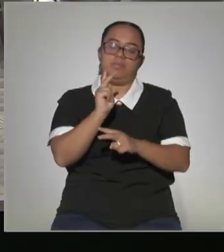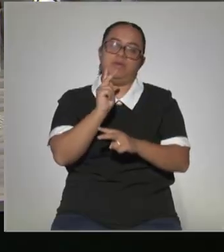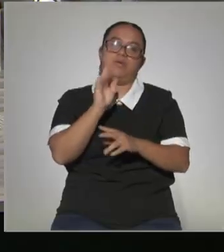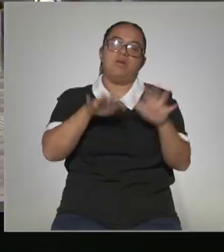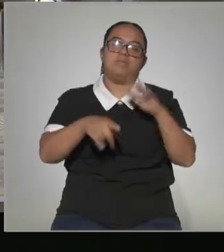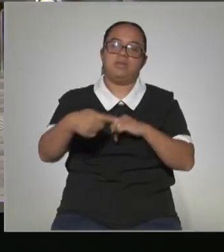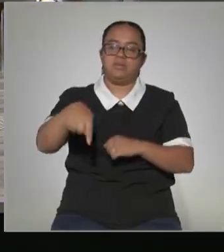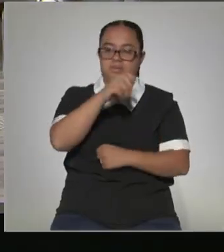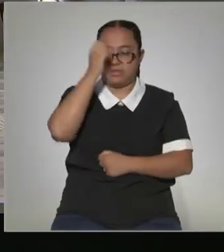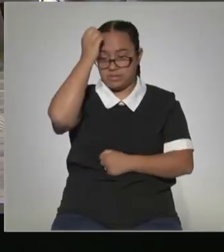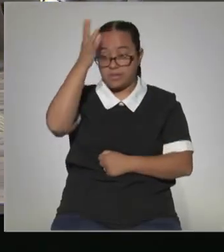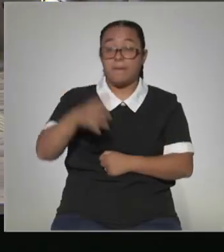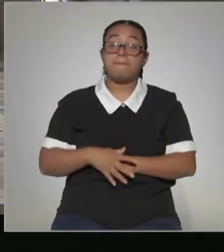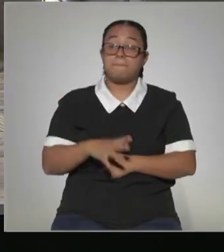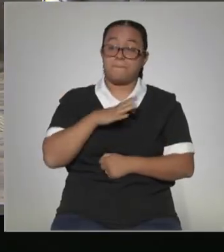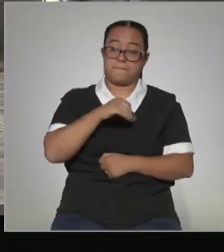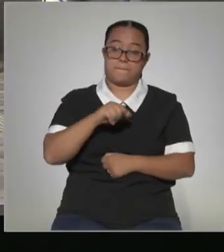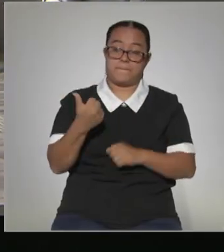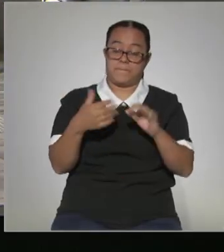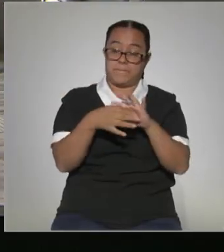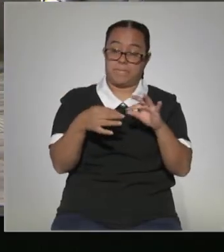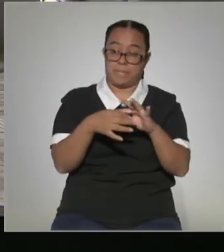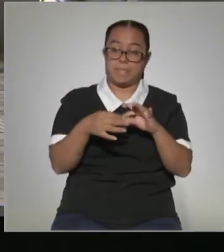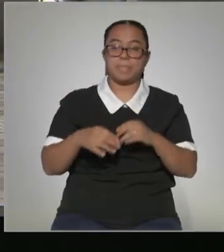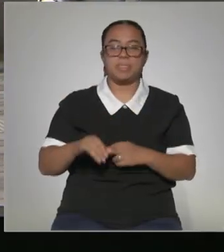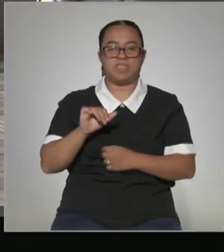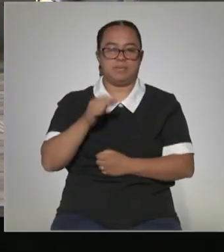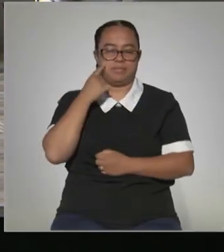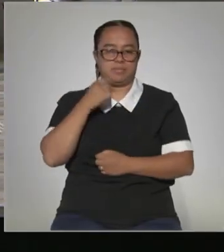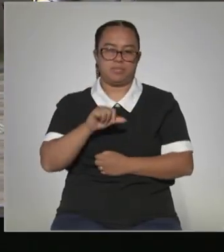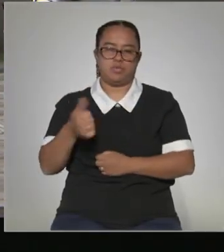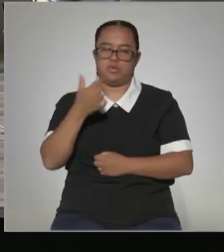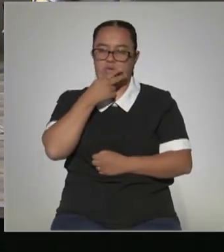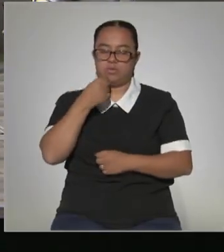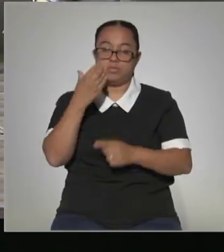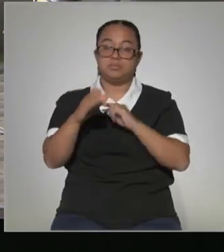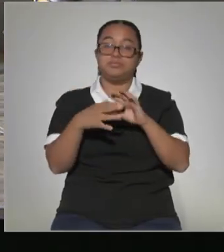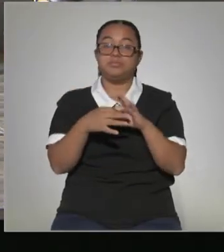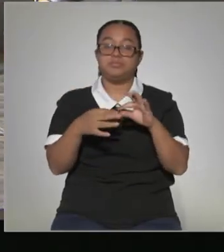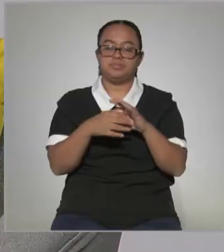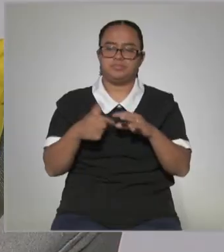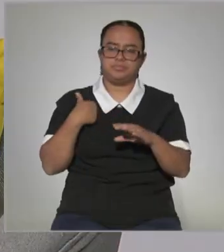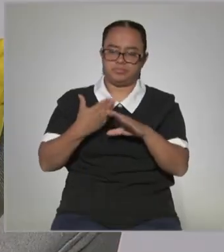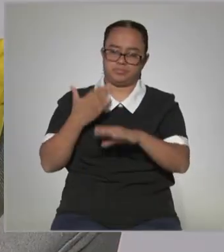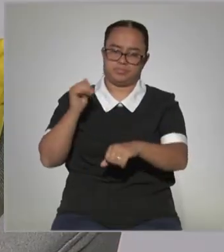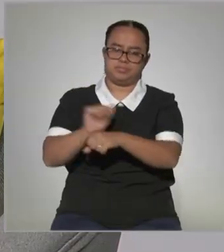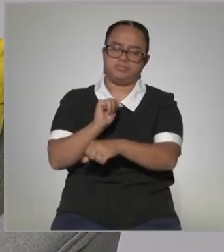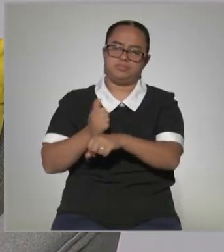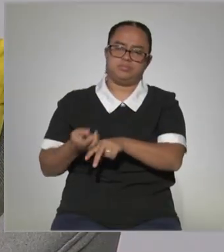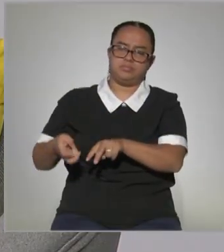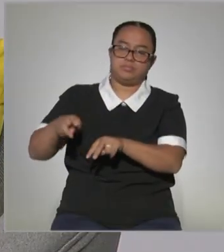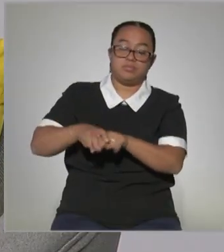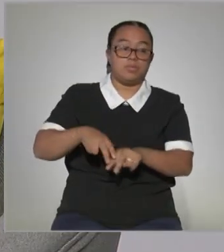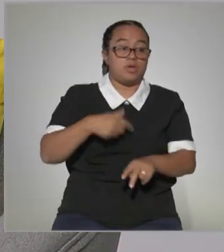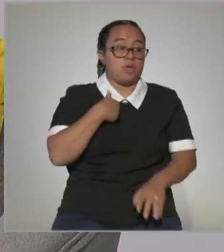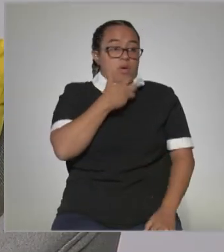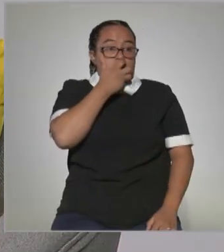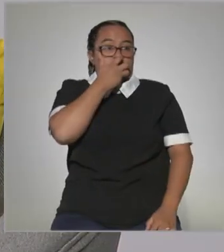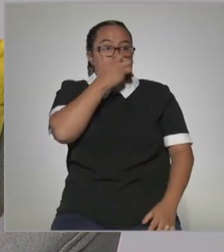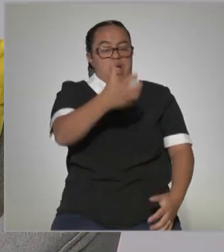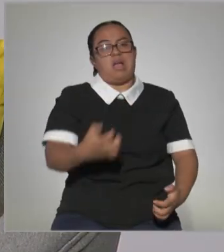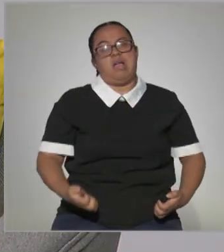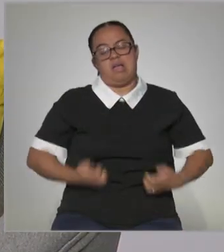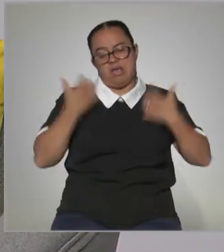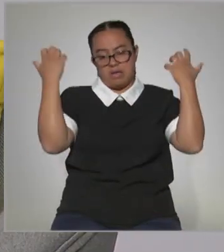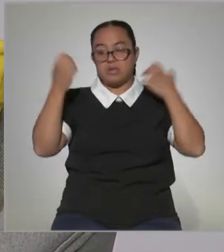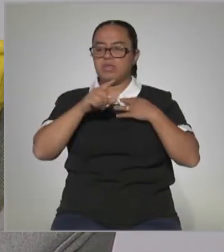¿Tienes algún comentario más? Ya vamos a ir a otro corte. Diego Luna nos dice: el otro día se me metió un coche de la nada y casi le grito de coraje. Lo peor